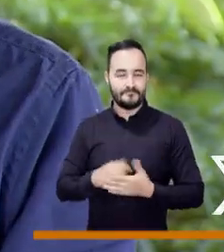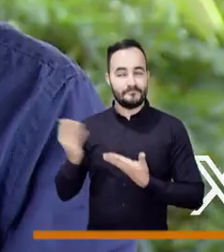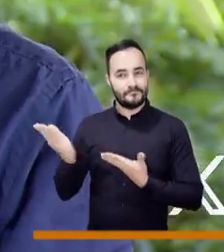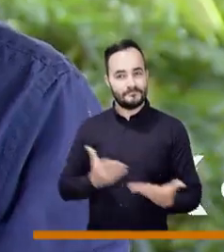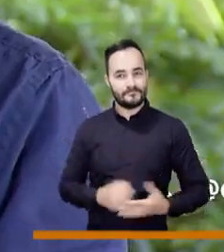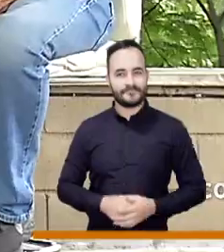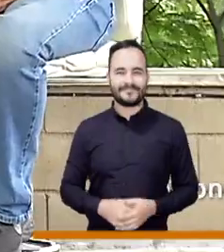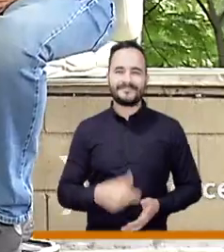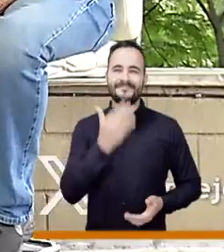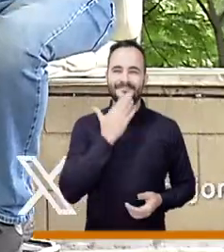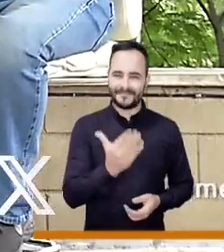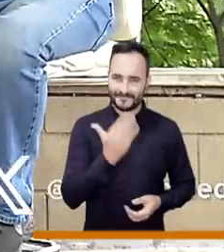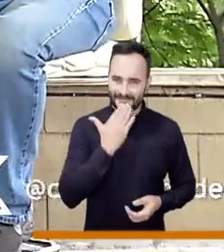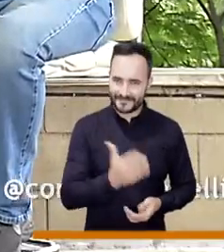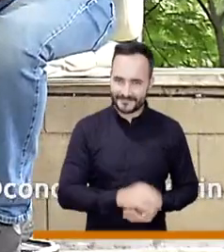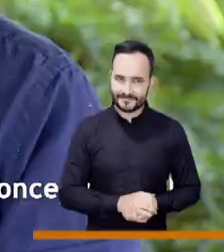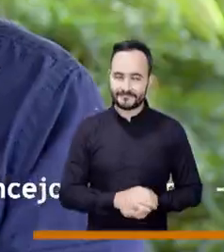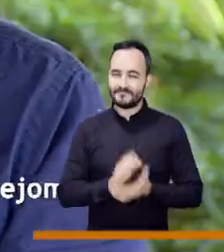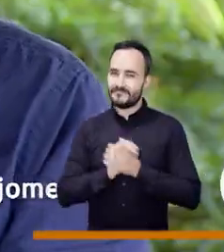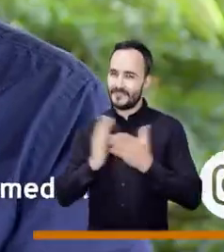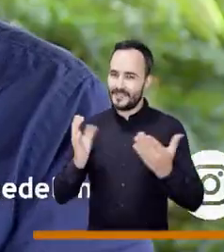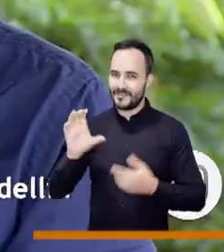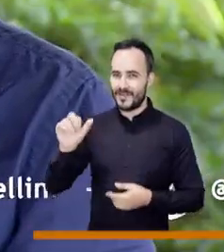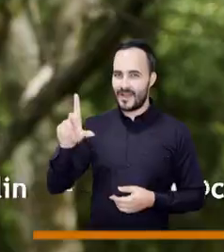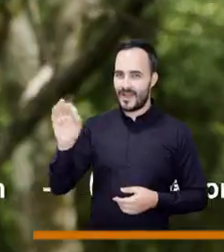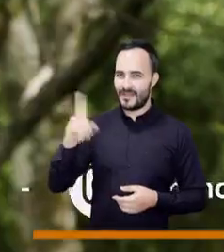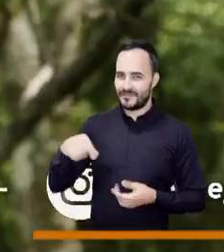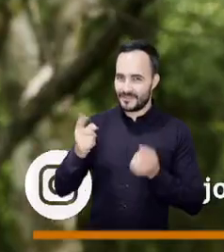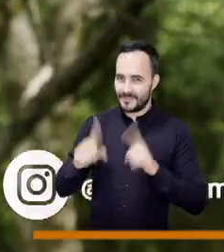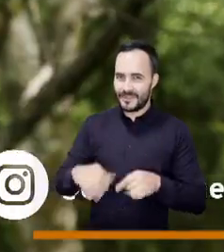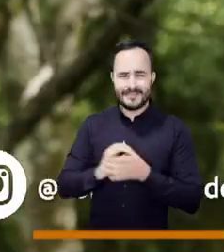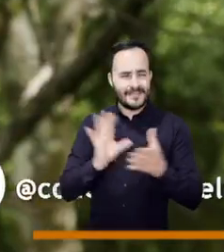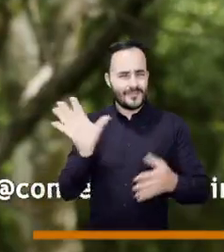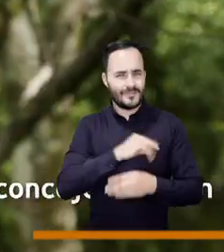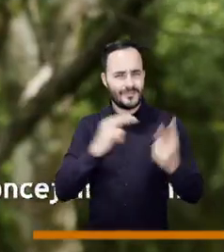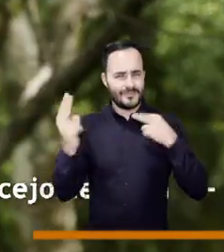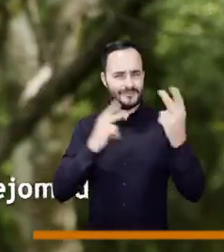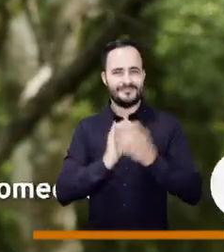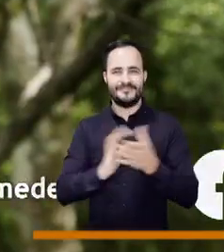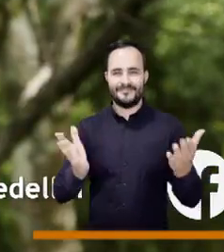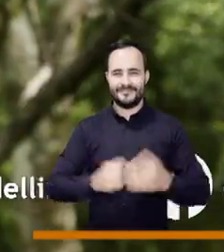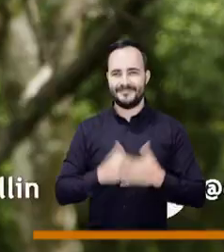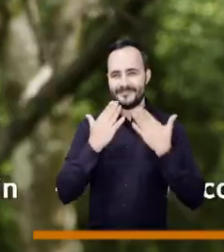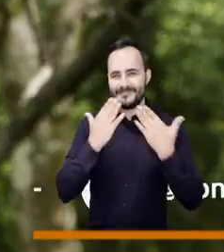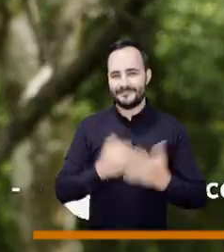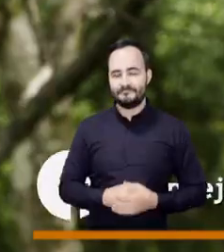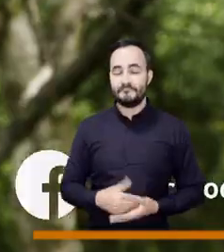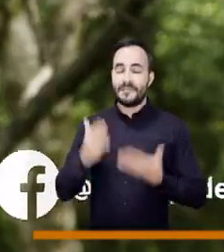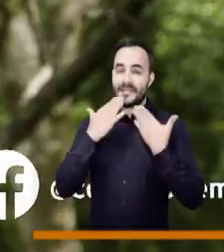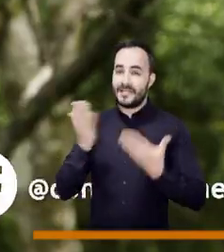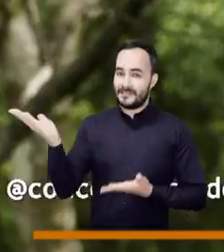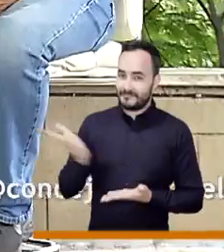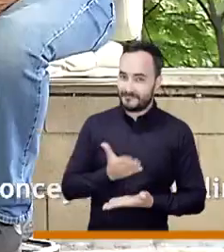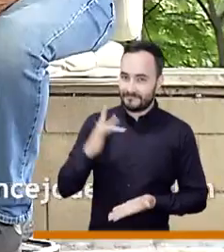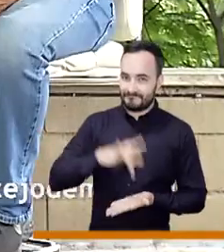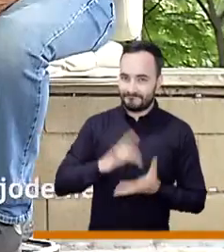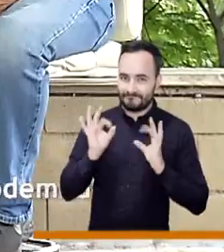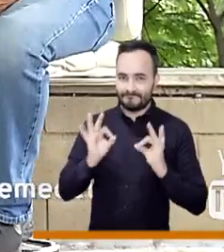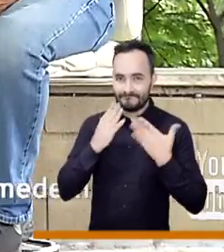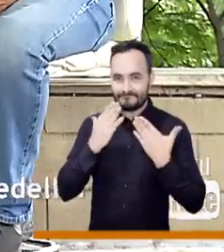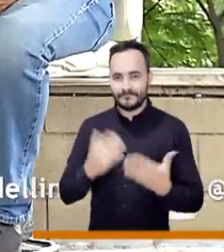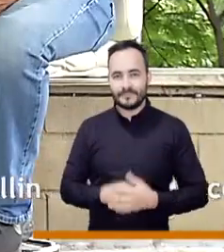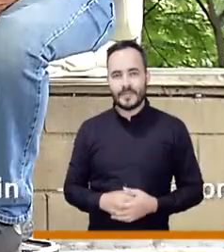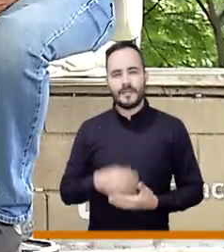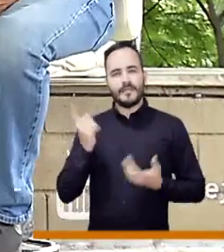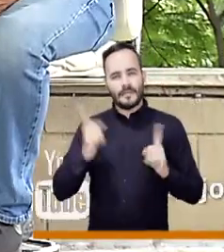muchas gracias. Carlos, un saludo, y a todos los televidentes. Muchas gracias. Muchísimas gracias a usted por estar con nosotros. Y también saludamos al